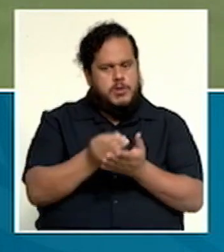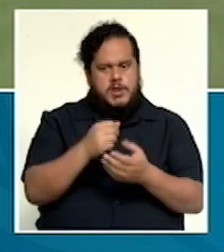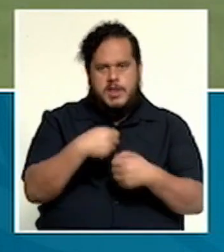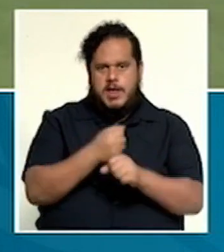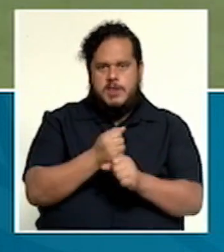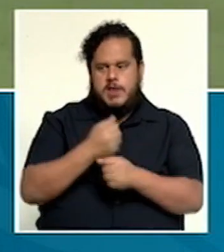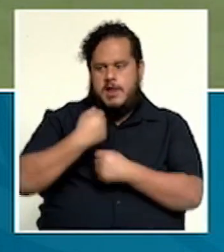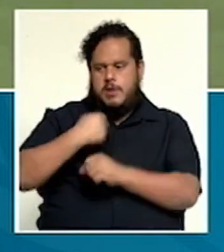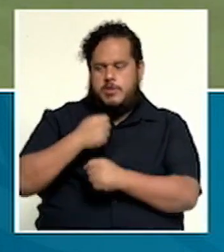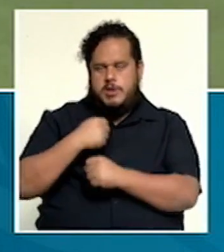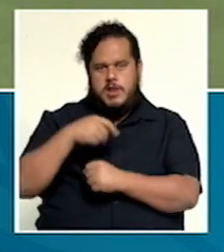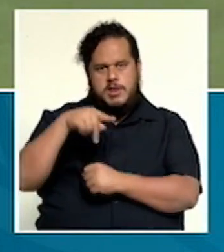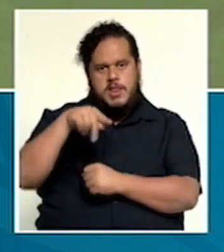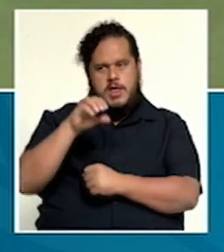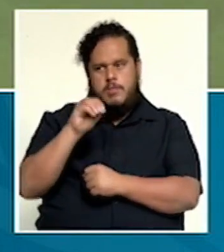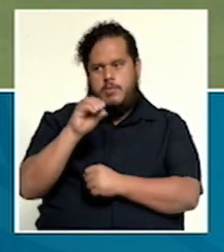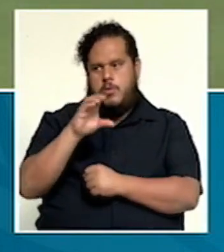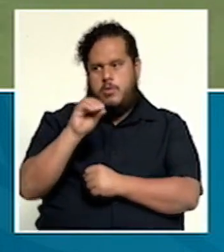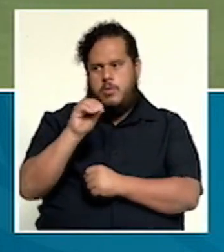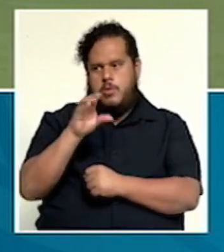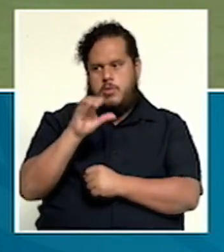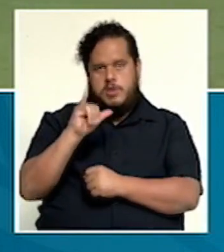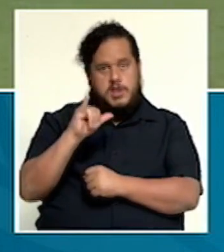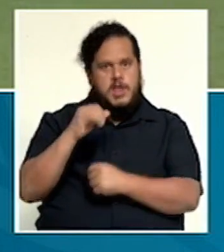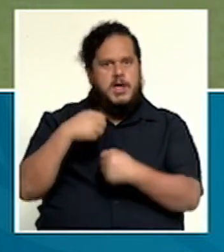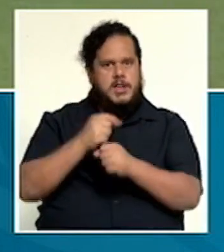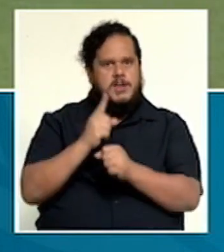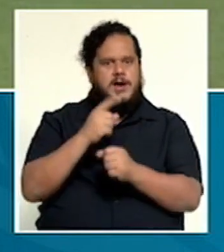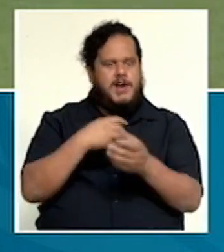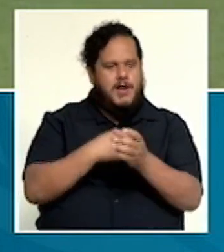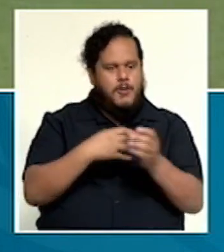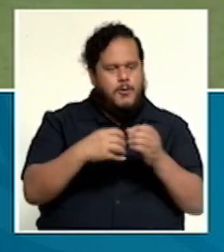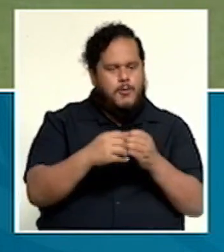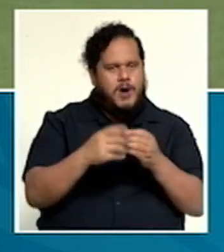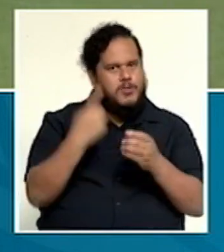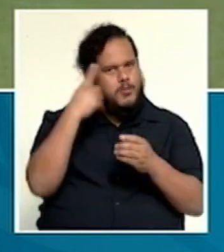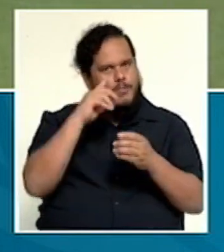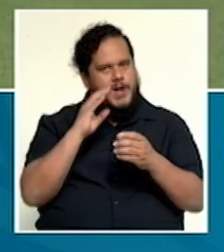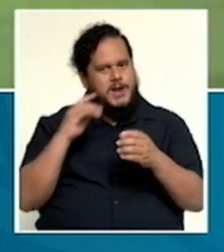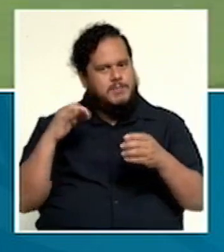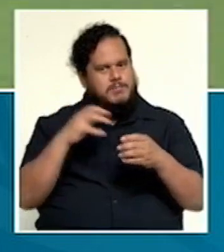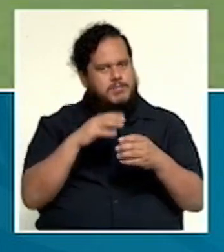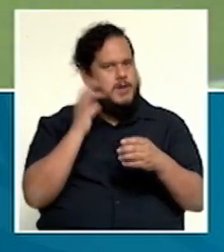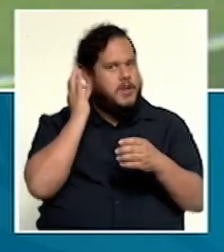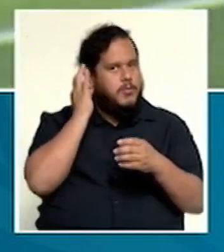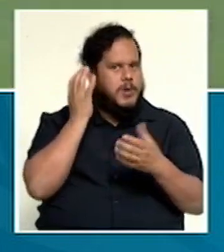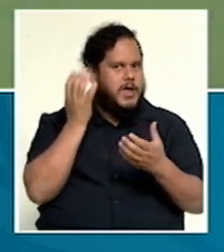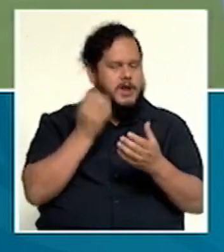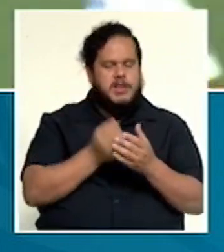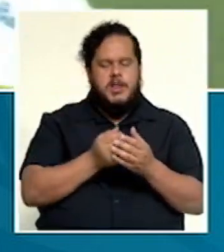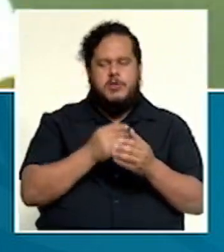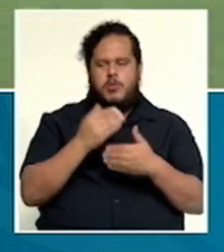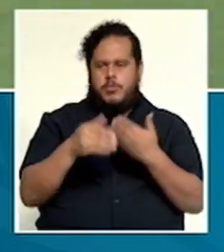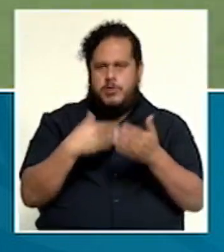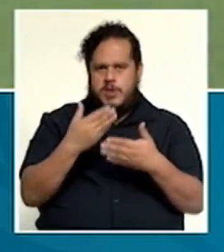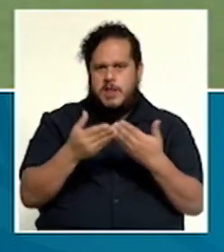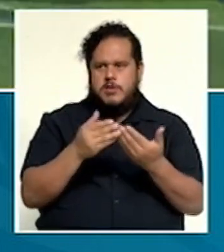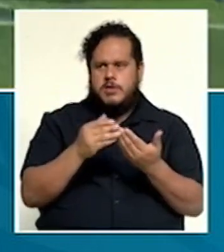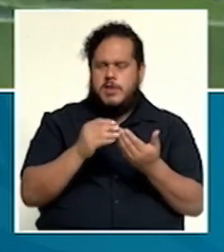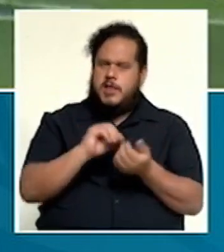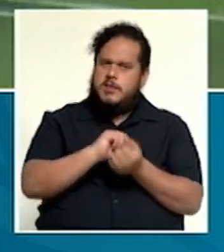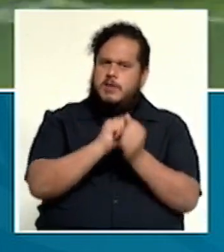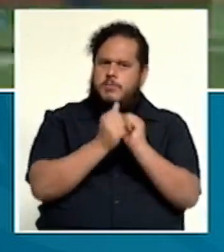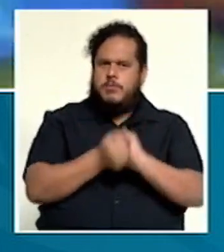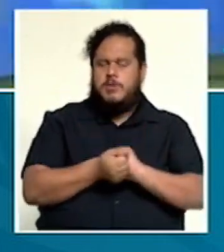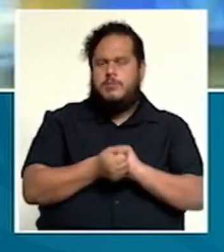Municipalidad de Pocosí en construirles un camerino a las jugadoras, y son procesos de transformación